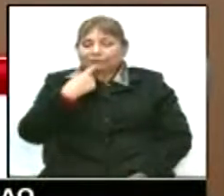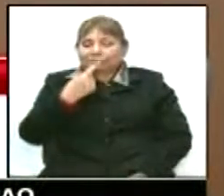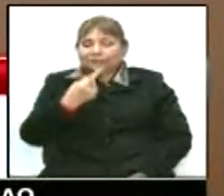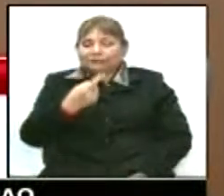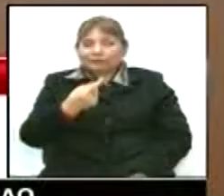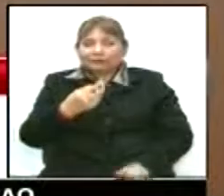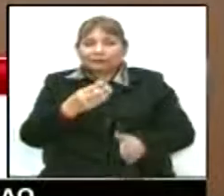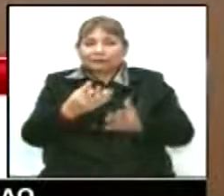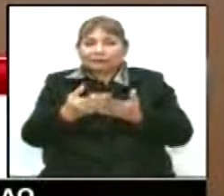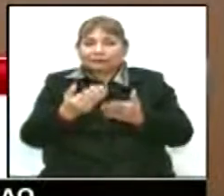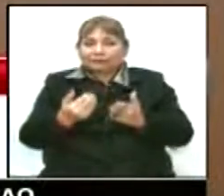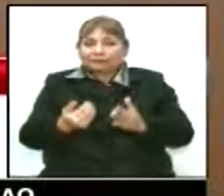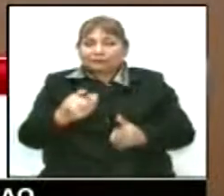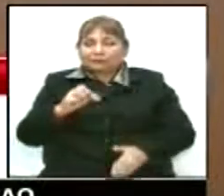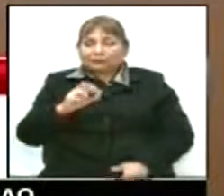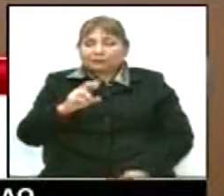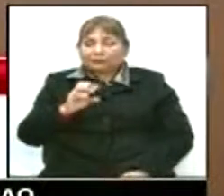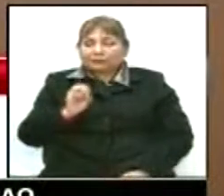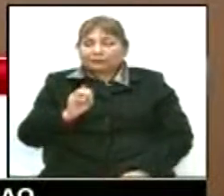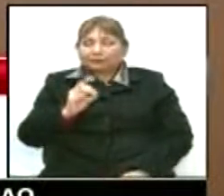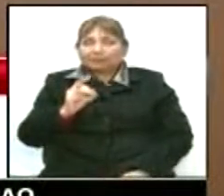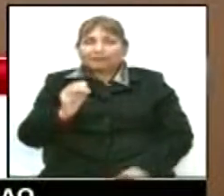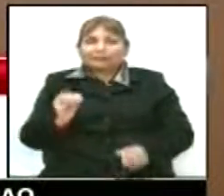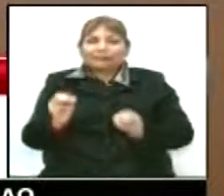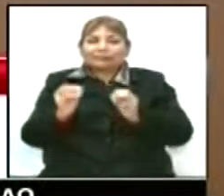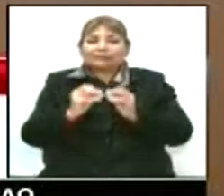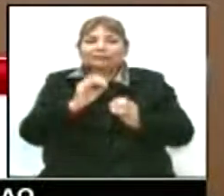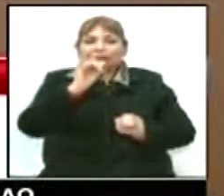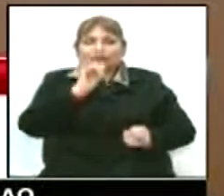del predictamen que nos alcanzó, solamente aumentar